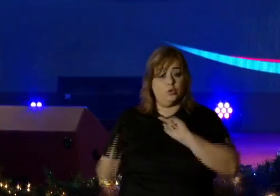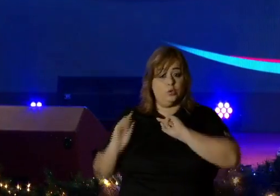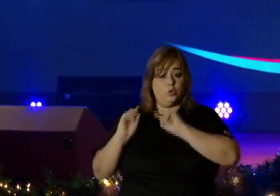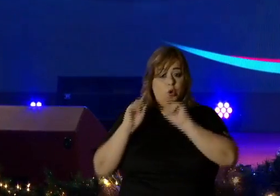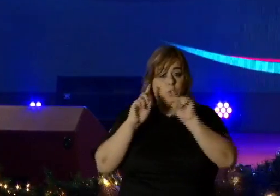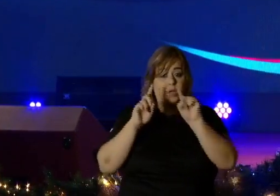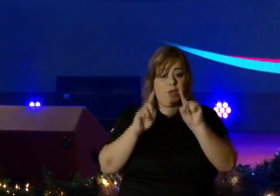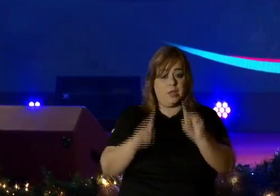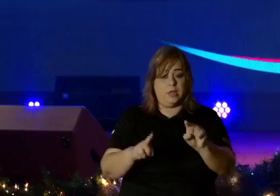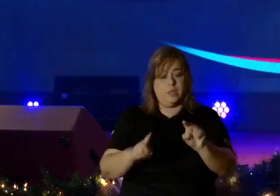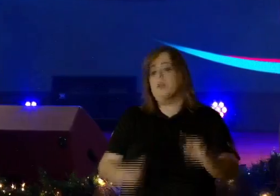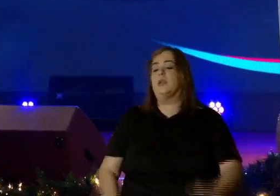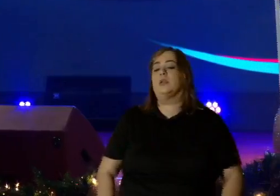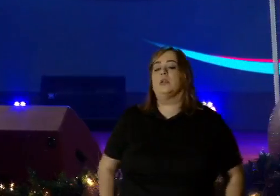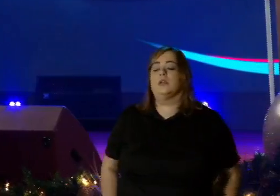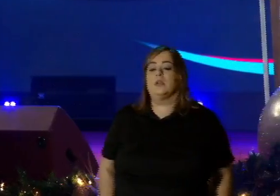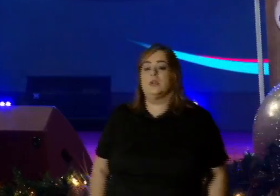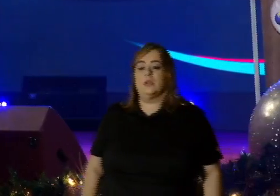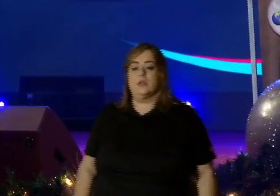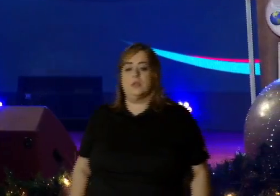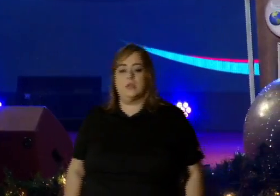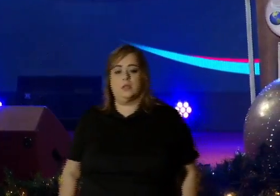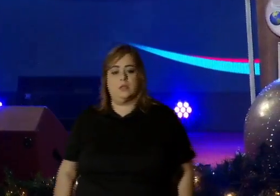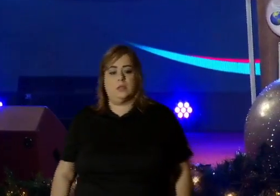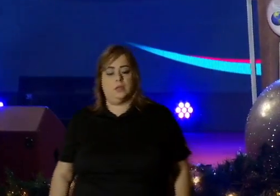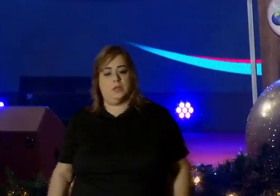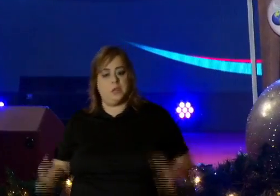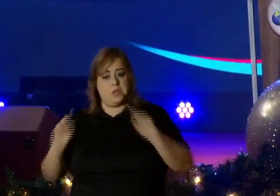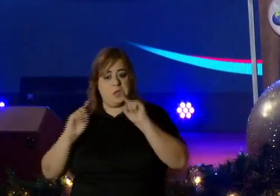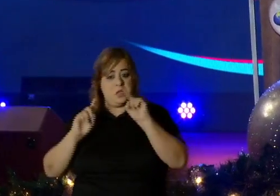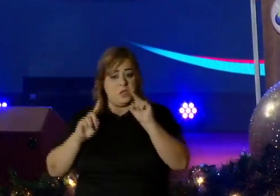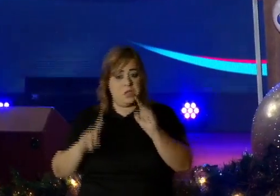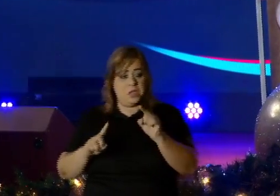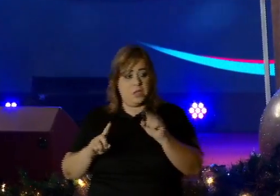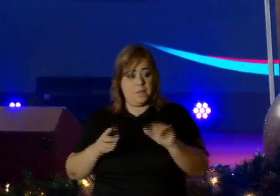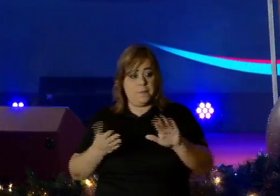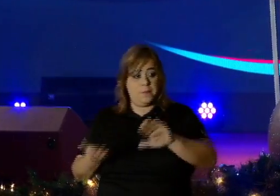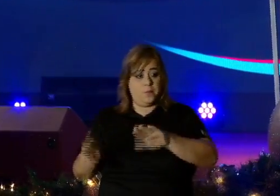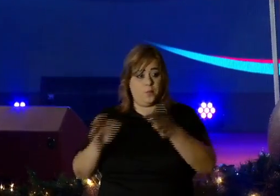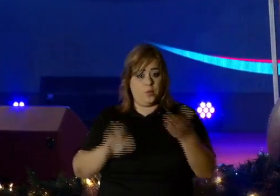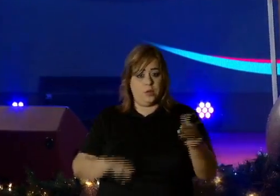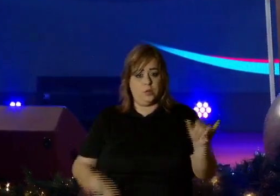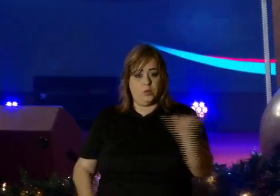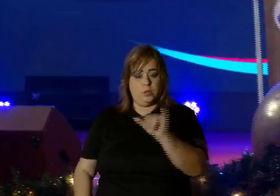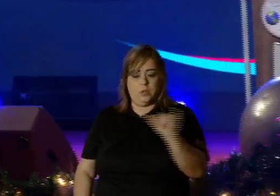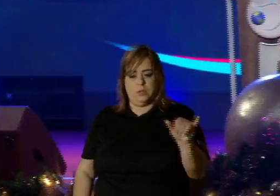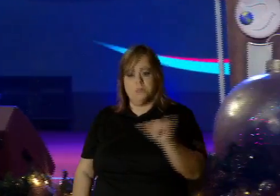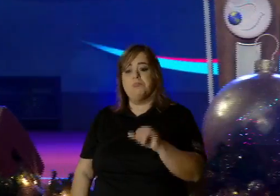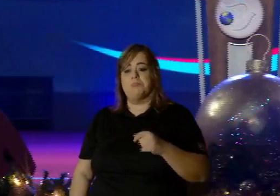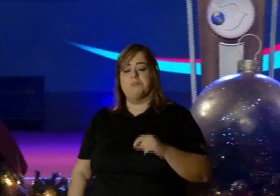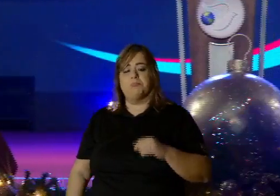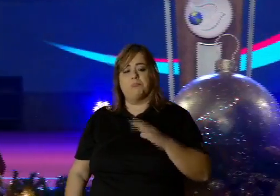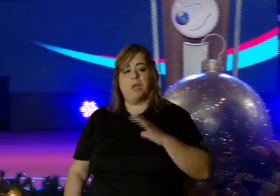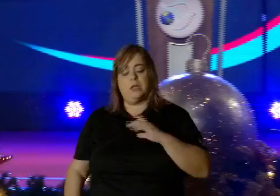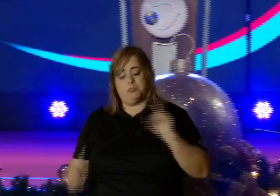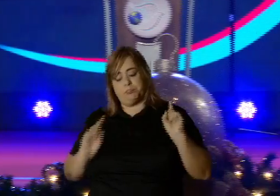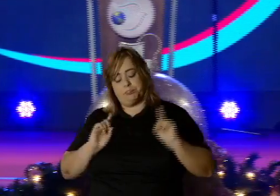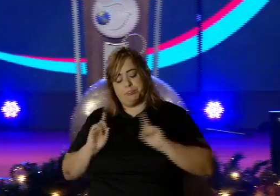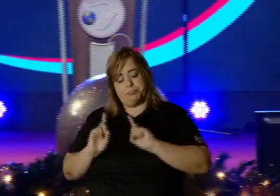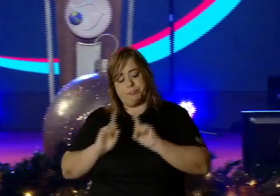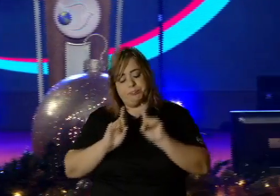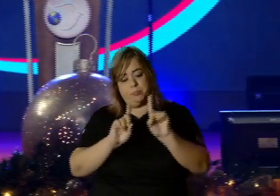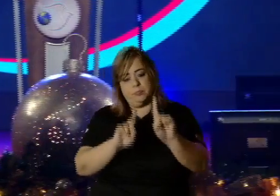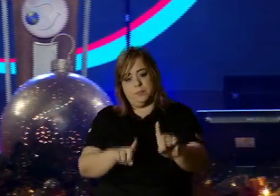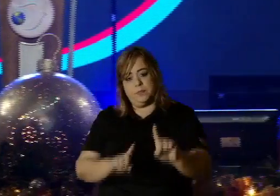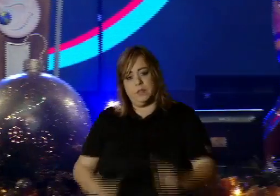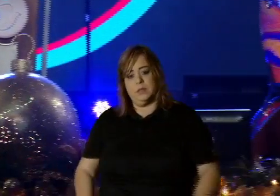él. Hay gente y hay gente, pero qué bueno que fue. Estaba dispuesto. Vino pues Jesús